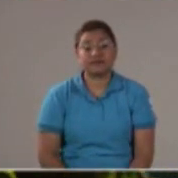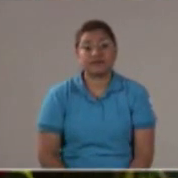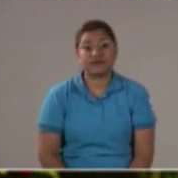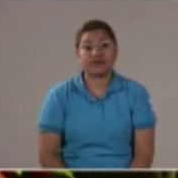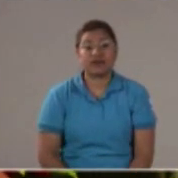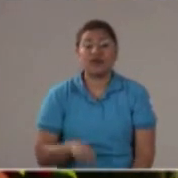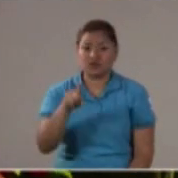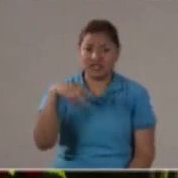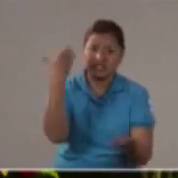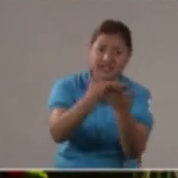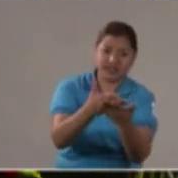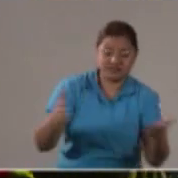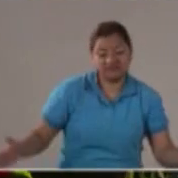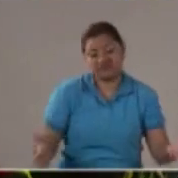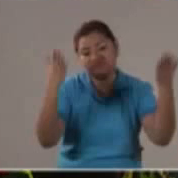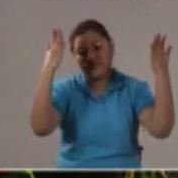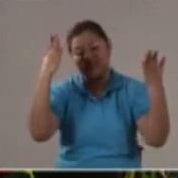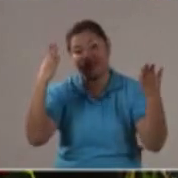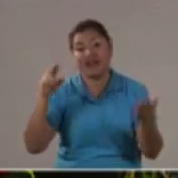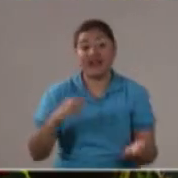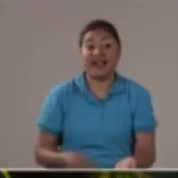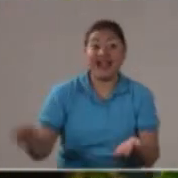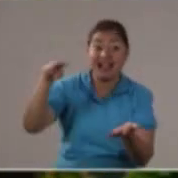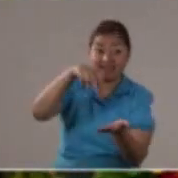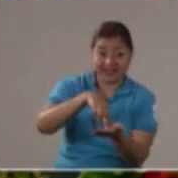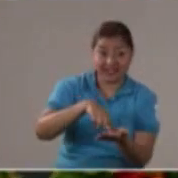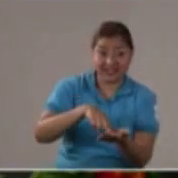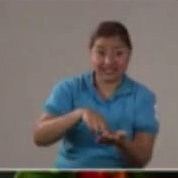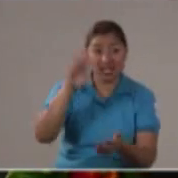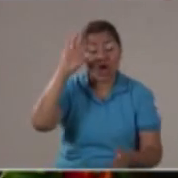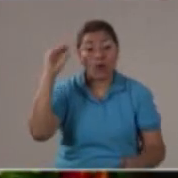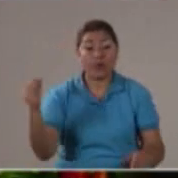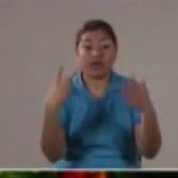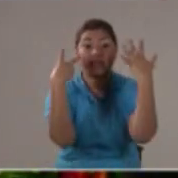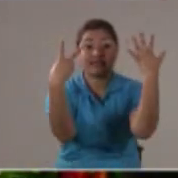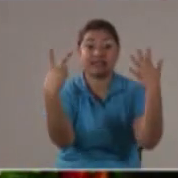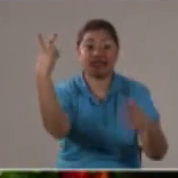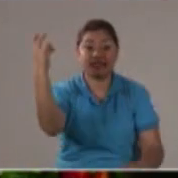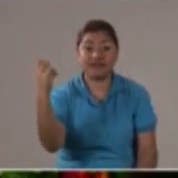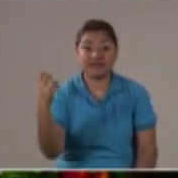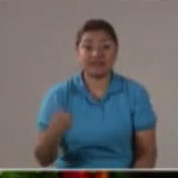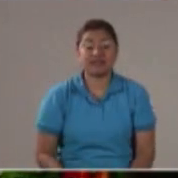¿Se cayó? Sí, vuélvase a levantar. ¡Siete veces!